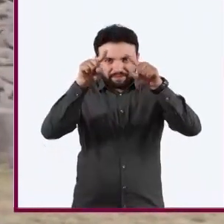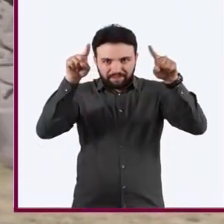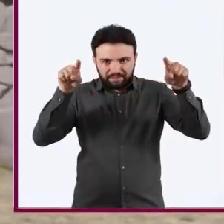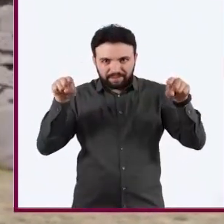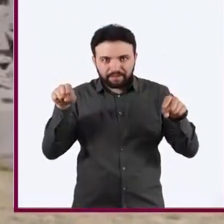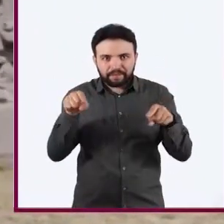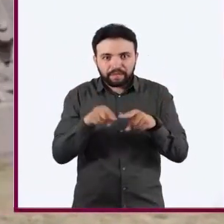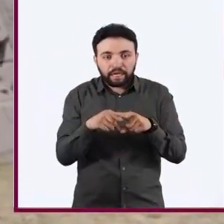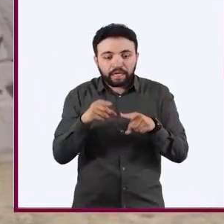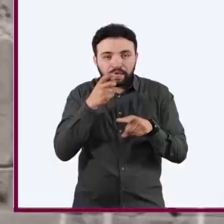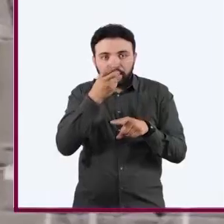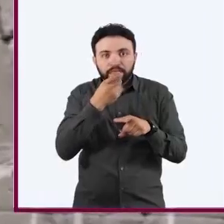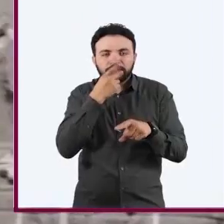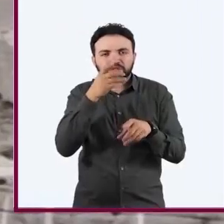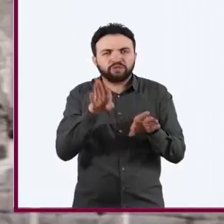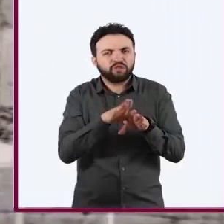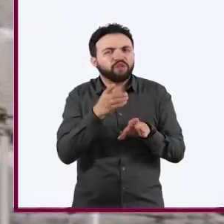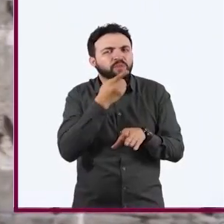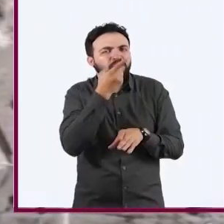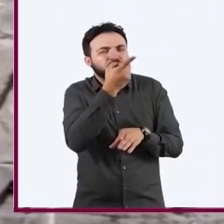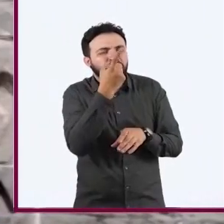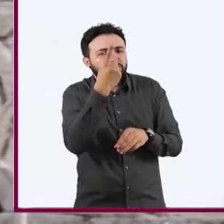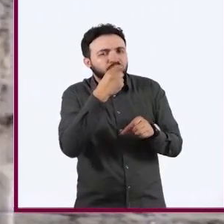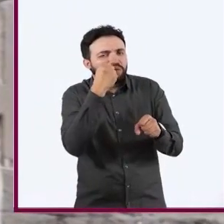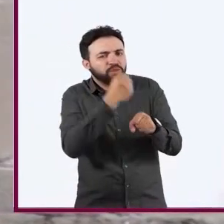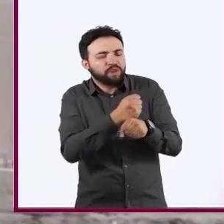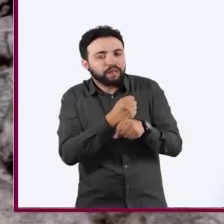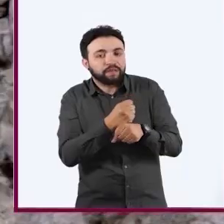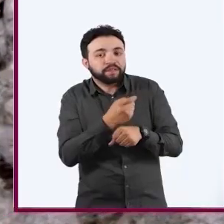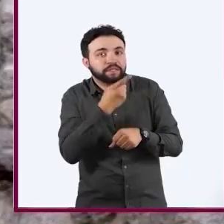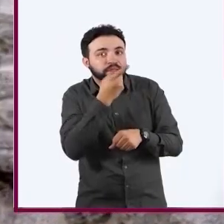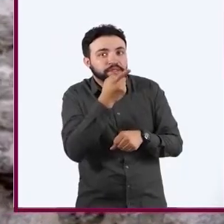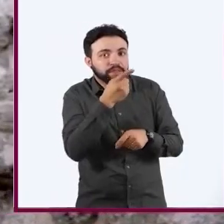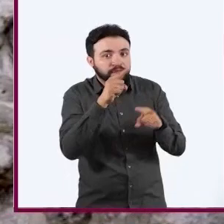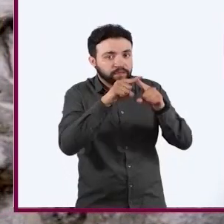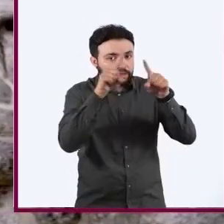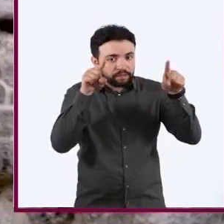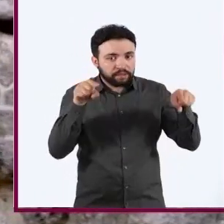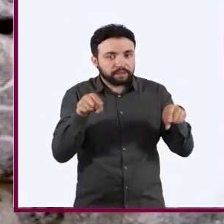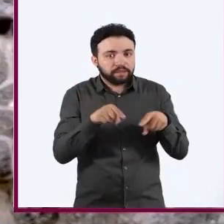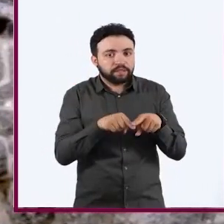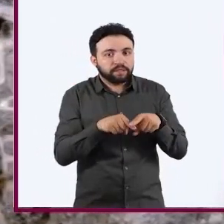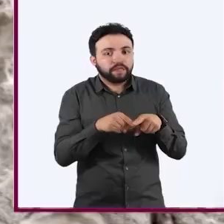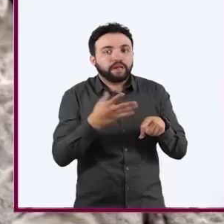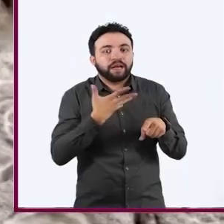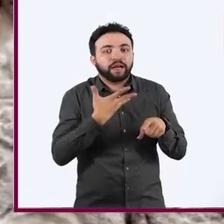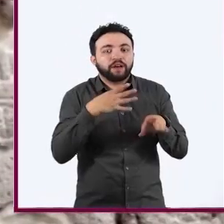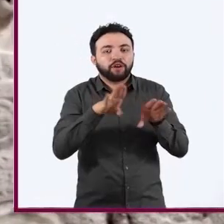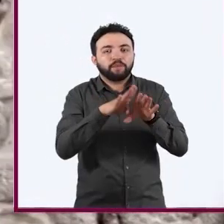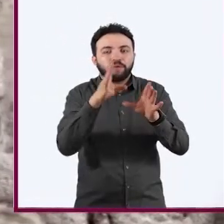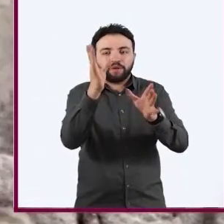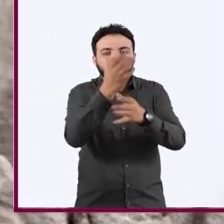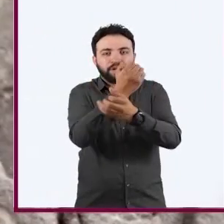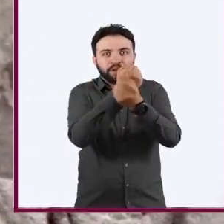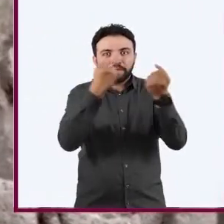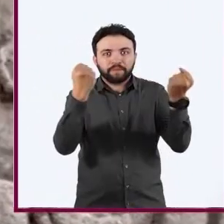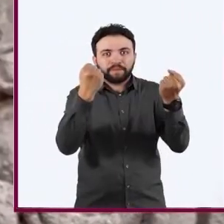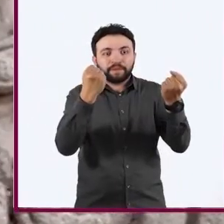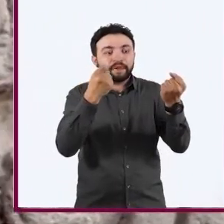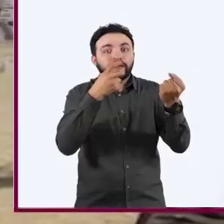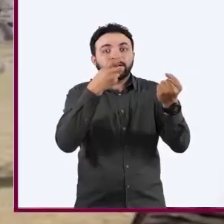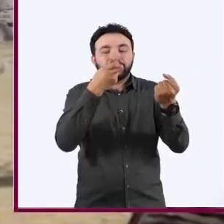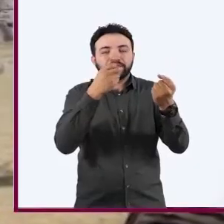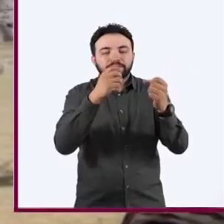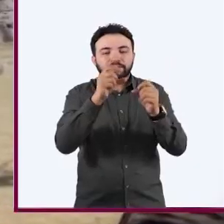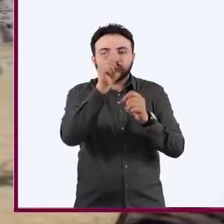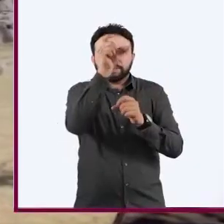cartucho o el recuadro que los enmarcaba, venía con un amarre, y ese